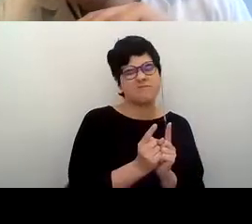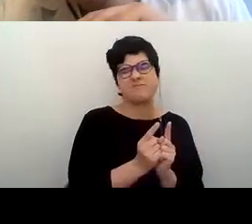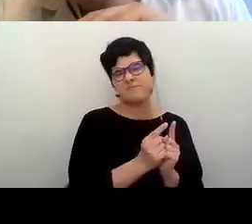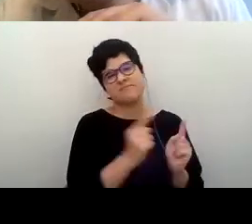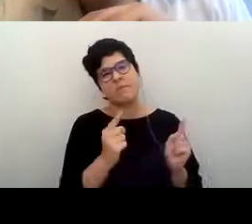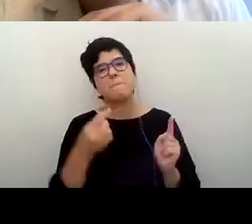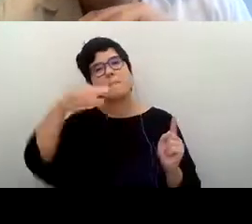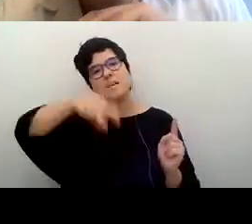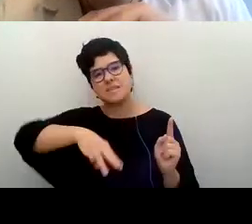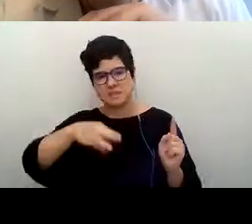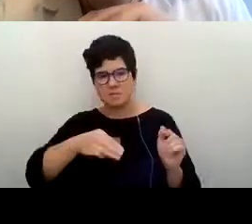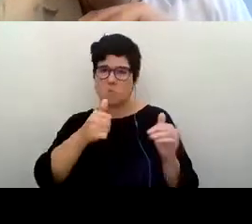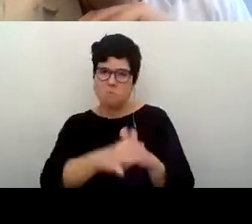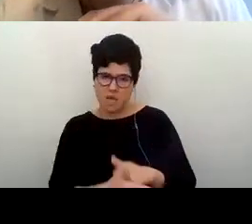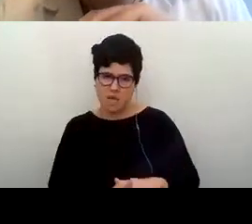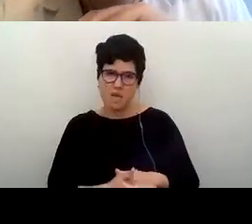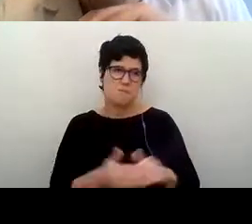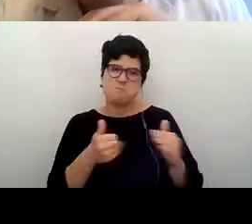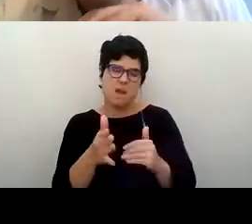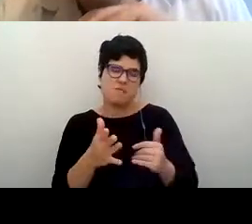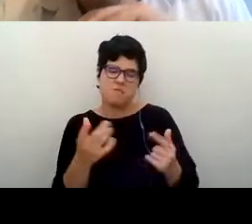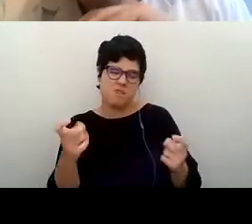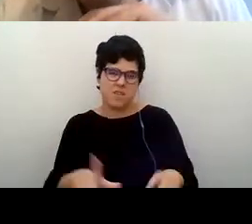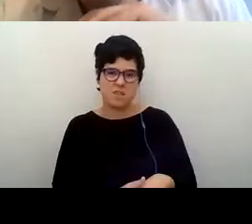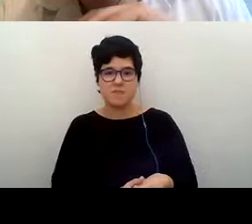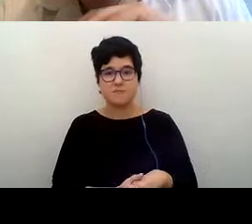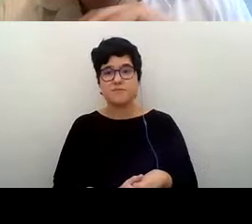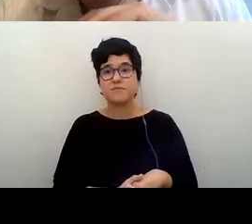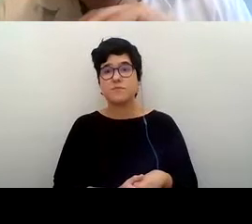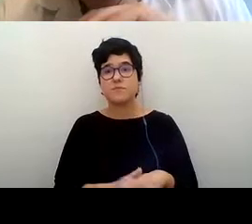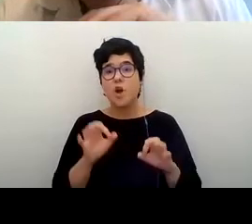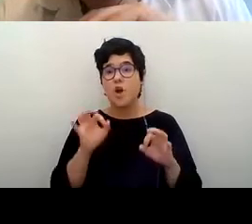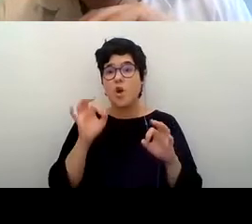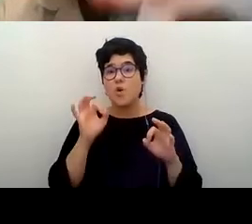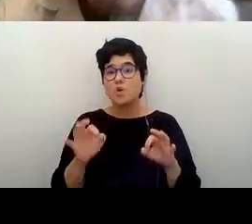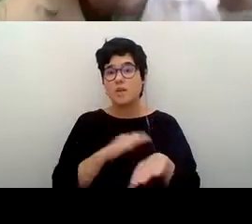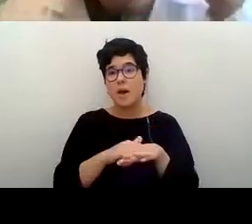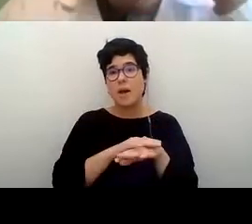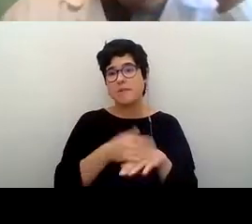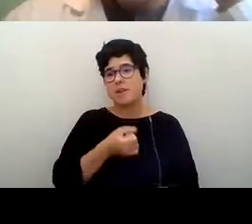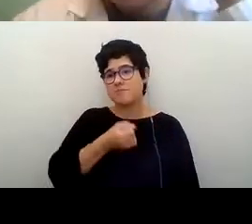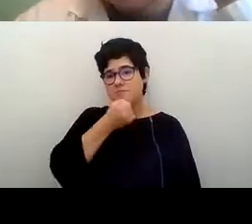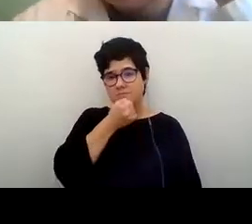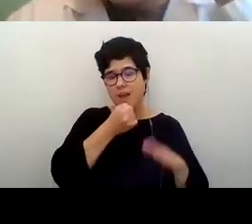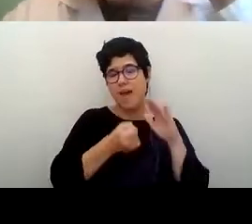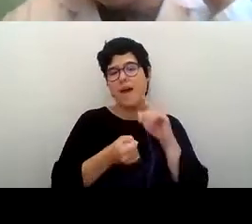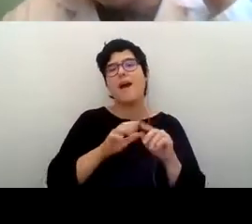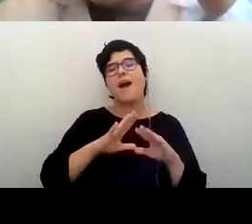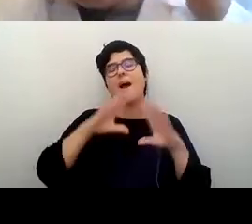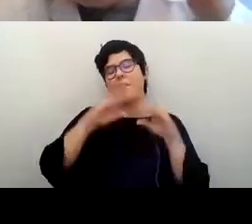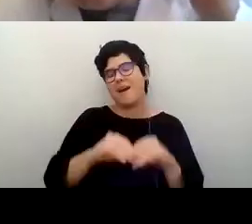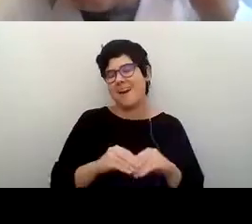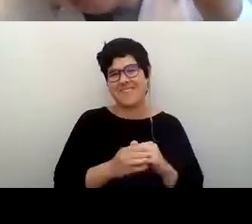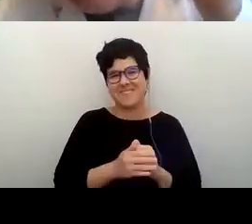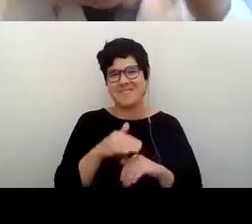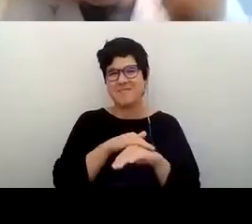Fenomenal, Paco. Sí, es que justo estaba en mute y no me has oído. Justo hemos hecho la pregunta a la vez. Así que fenomenal,